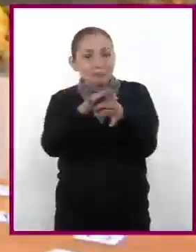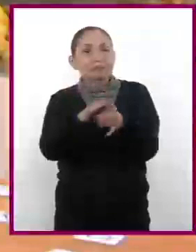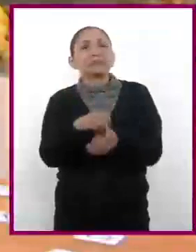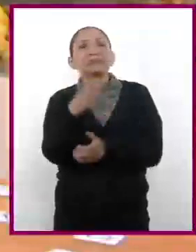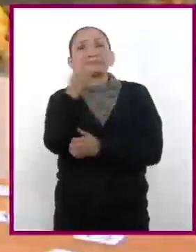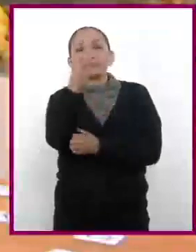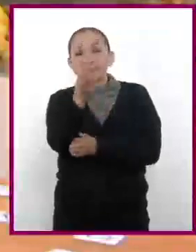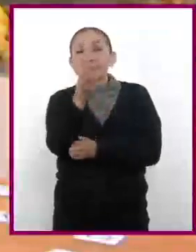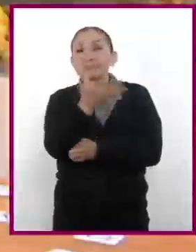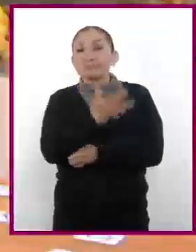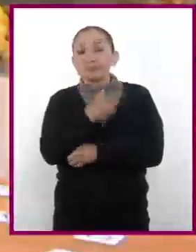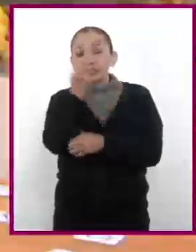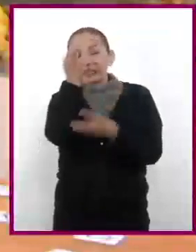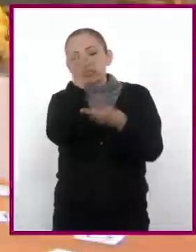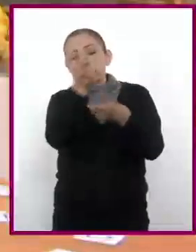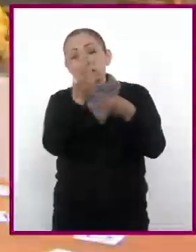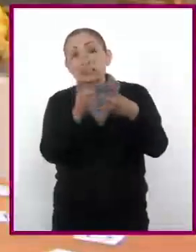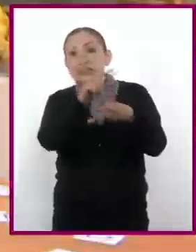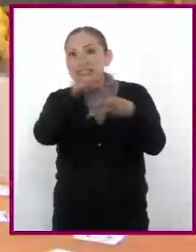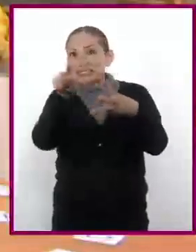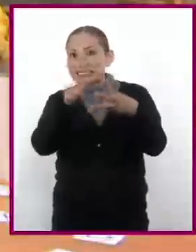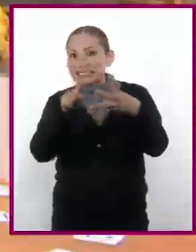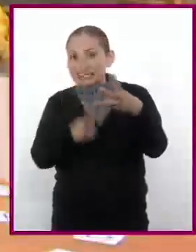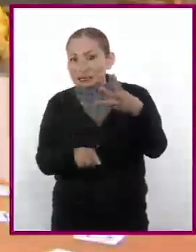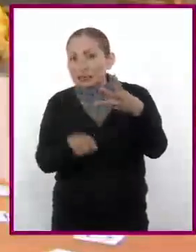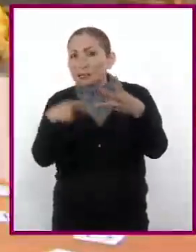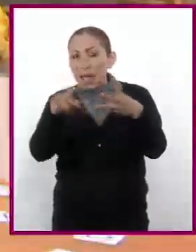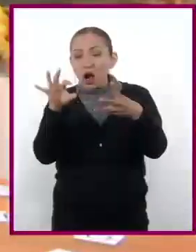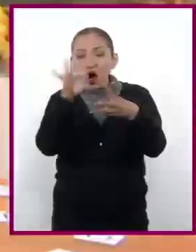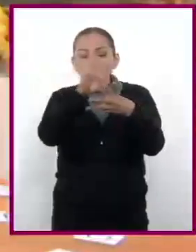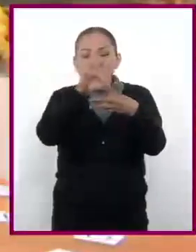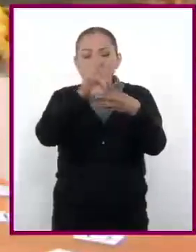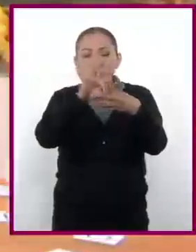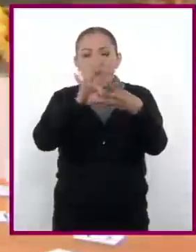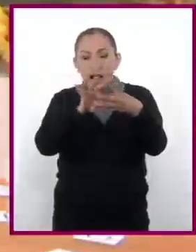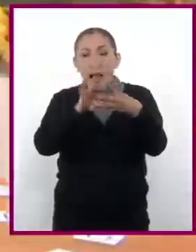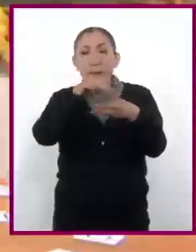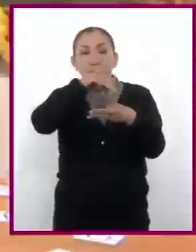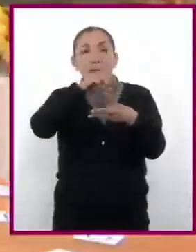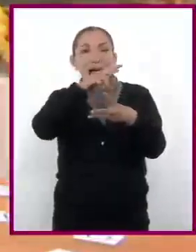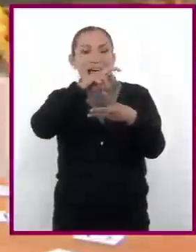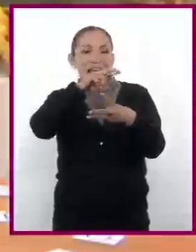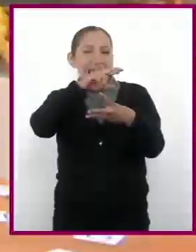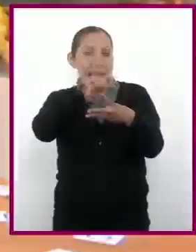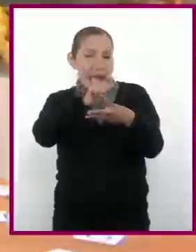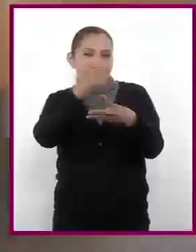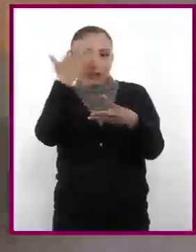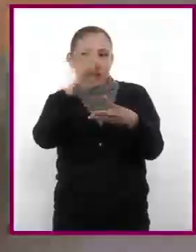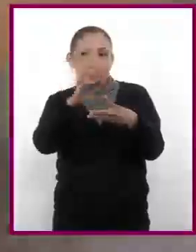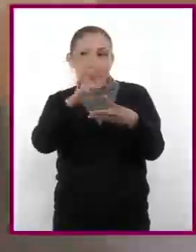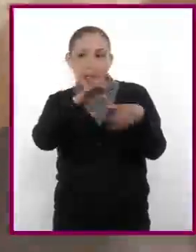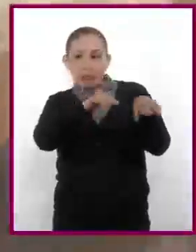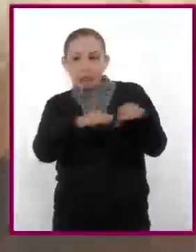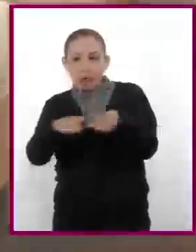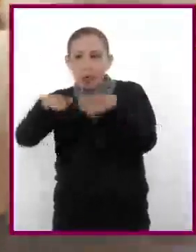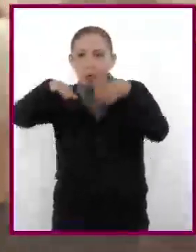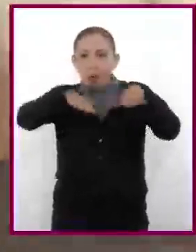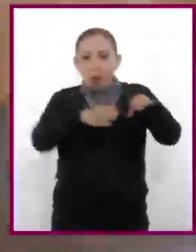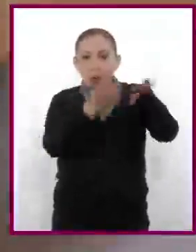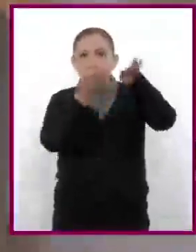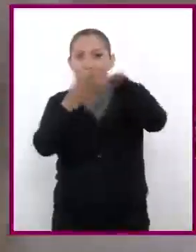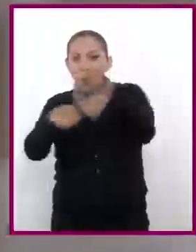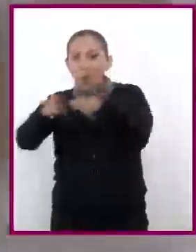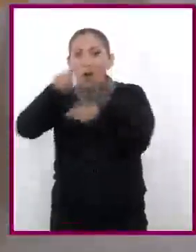Así es, y tienen significados diferentes, pero relacionados entre sí. Marea es el movimiento